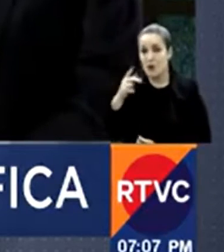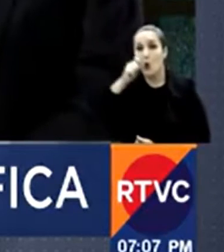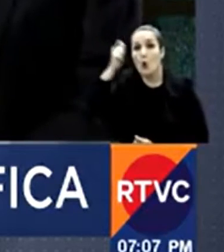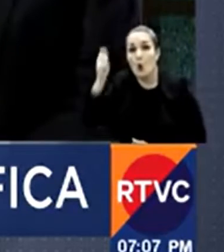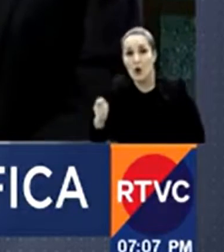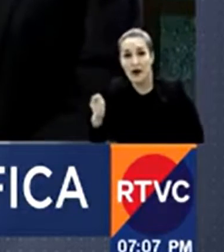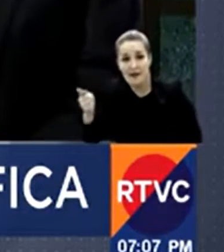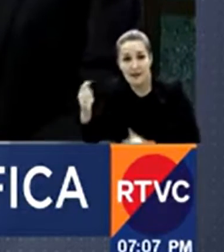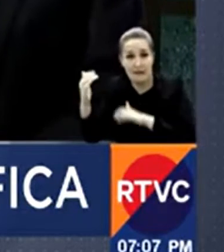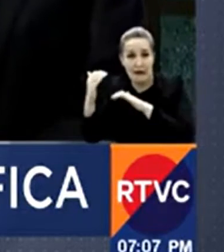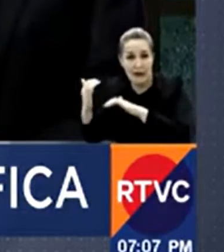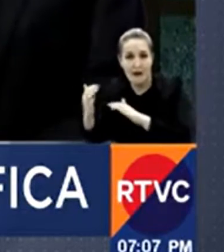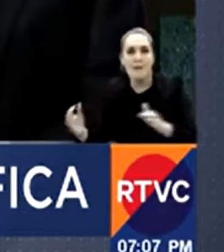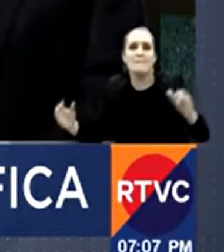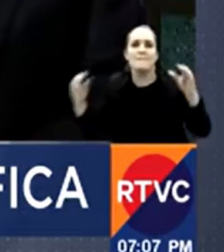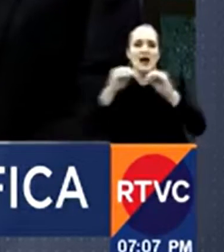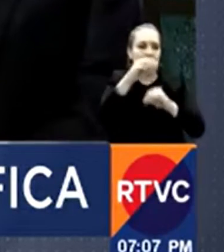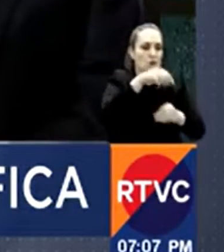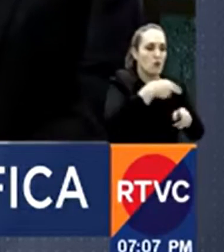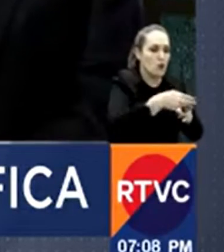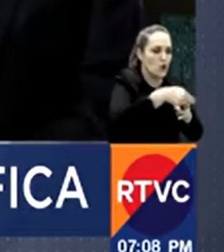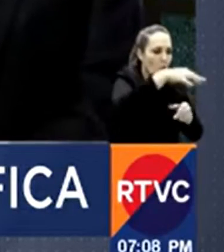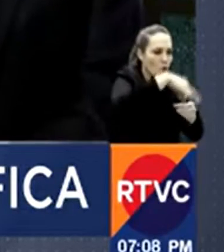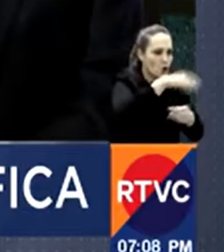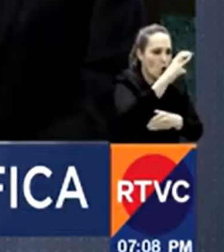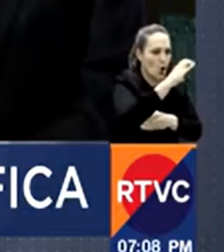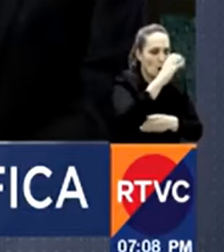elecciones aquí en Colombia. ¿Qué significa eso?